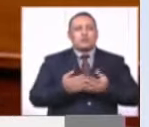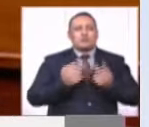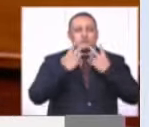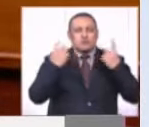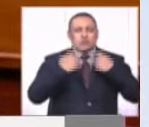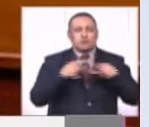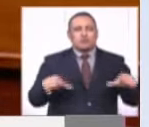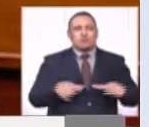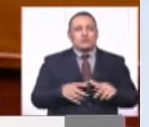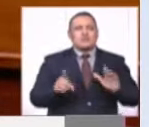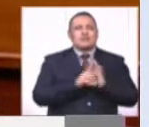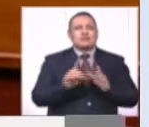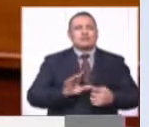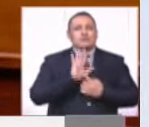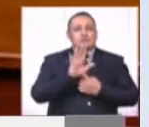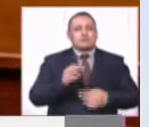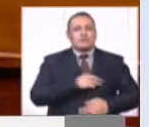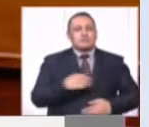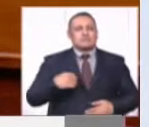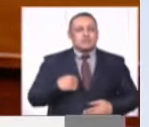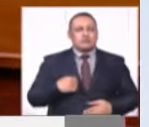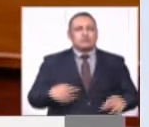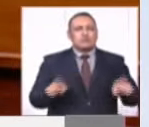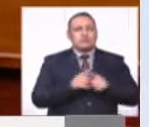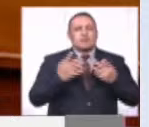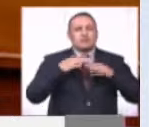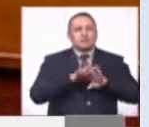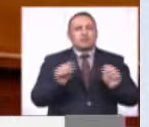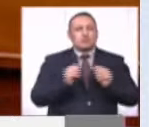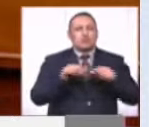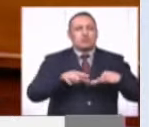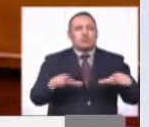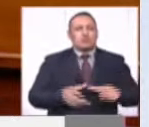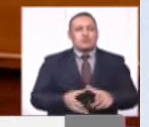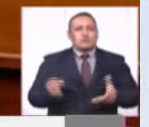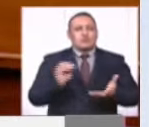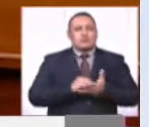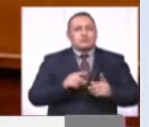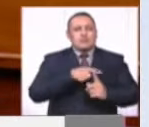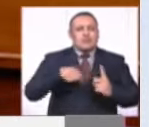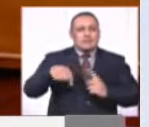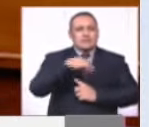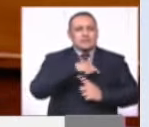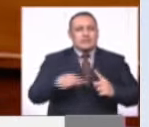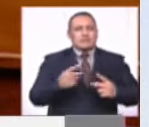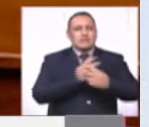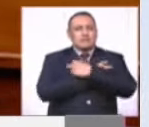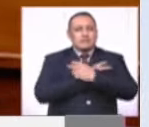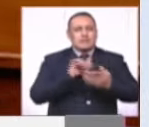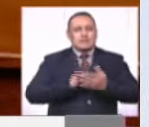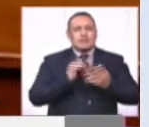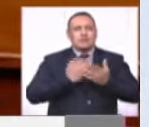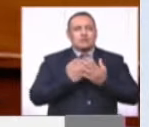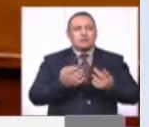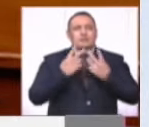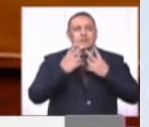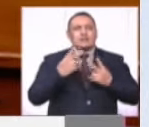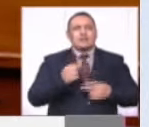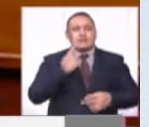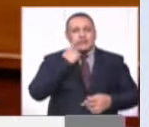en el reciente decreto emitido por el MEF. La inclusión de las vías adicionales periféricas de Lambayeque en el Irsa